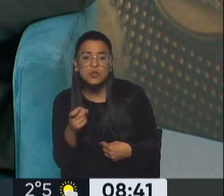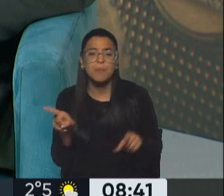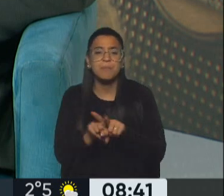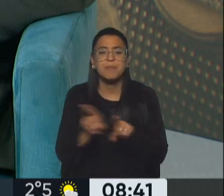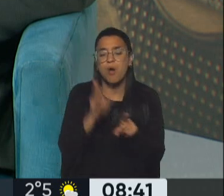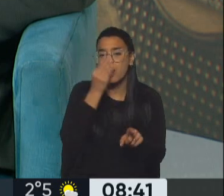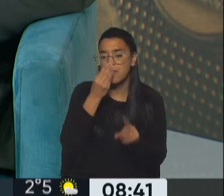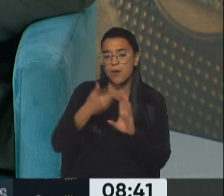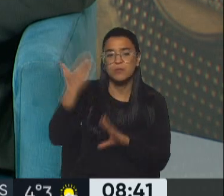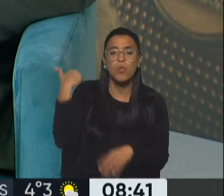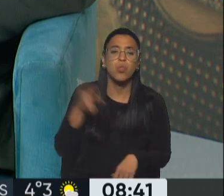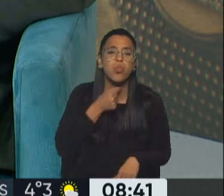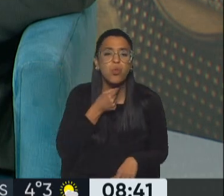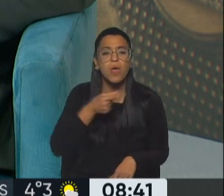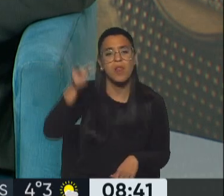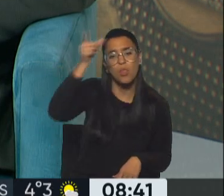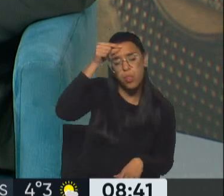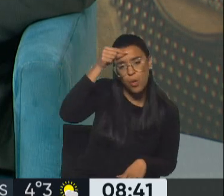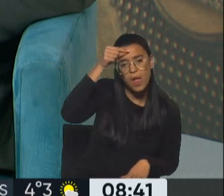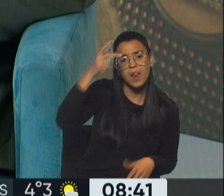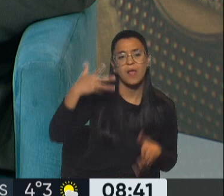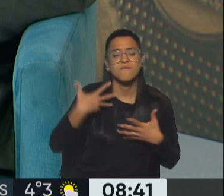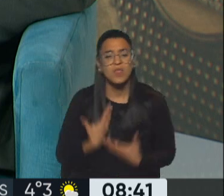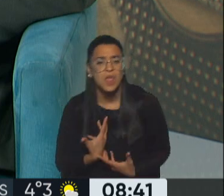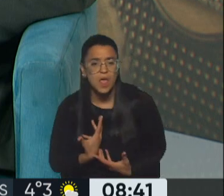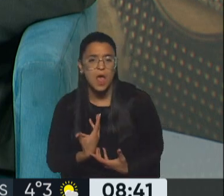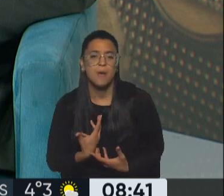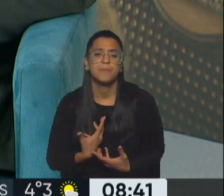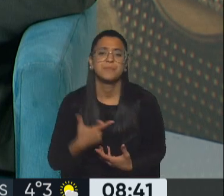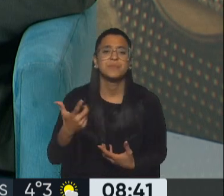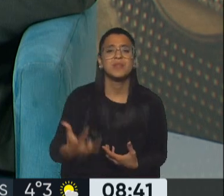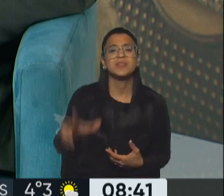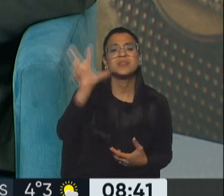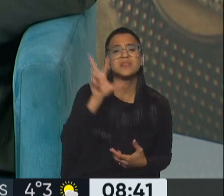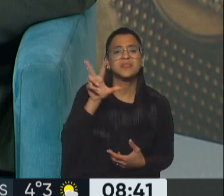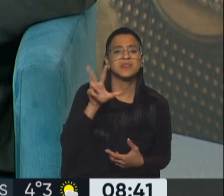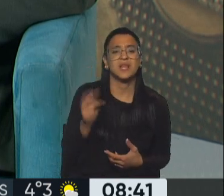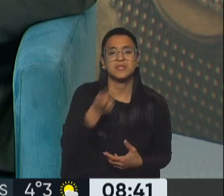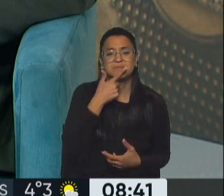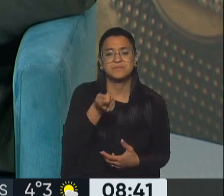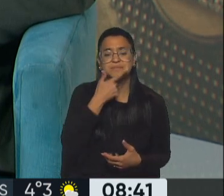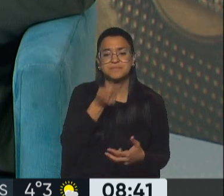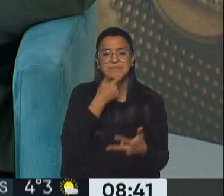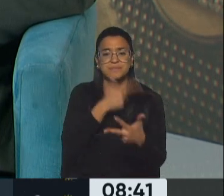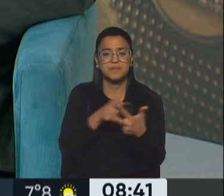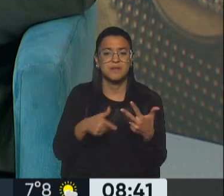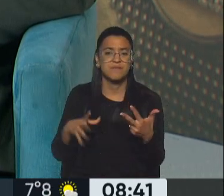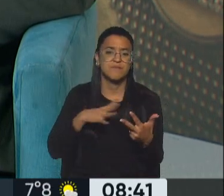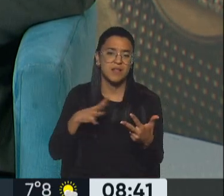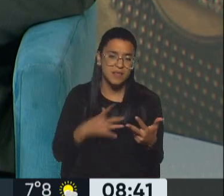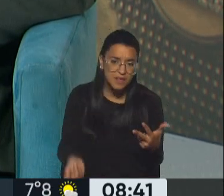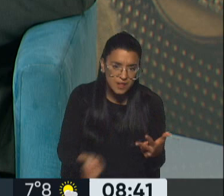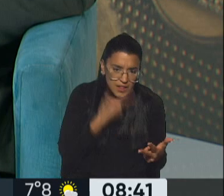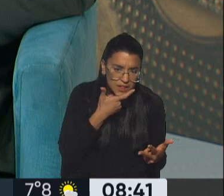gripe anterior. Duele la garganta, duele la cabeza, fatiga muscular. Me quedaron tres grajeas, 3 comprimidos del último antibiótico